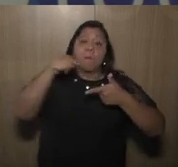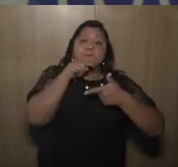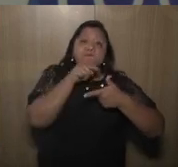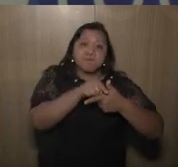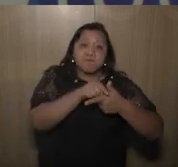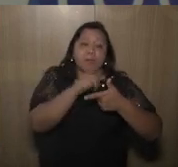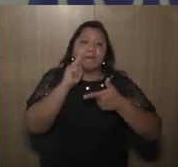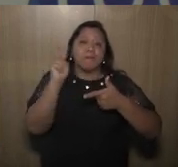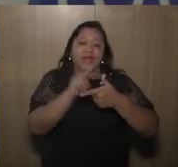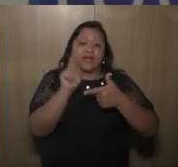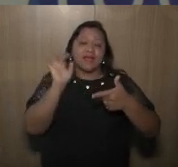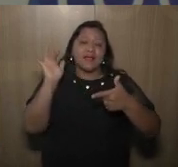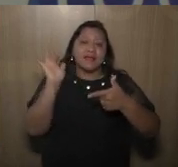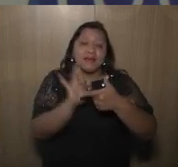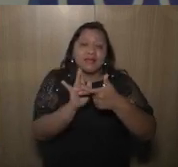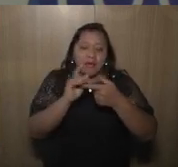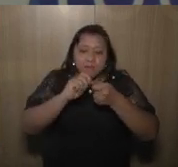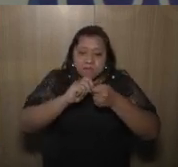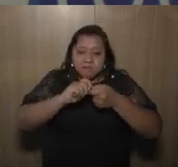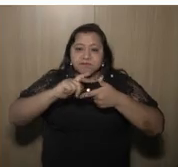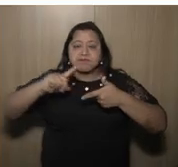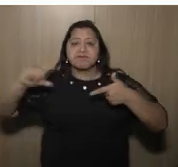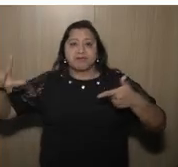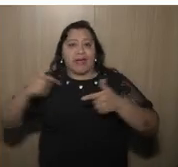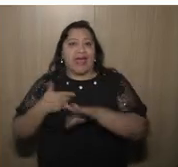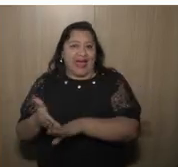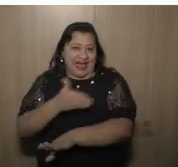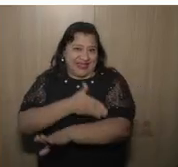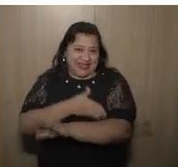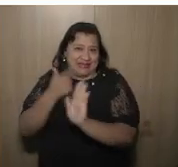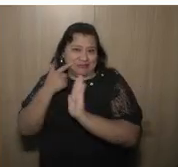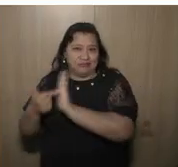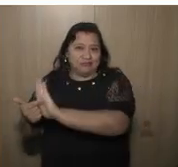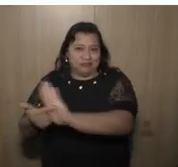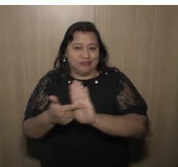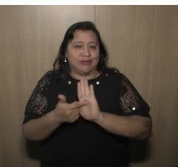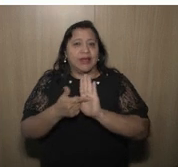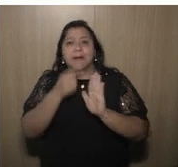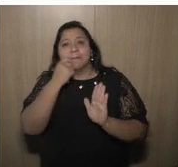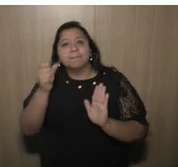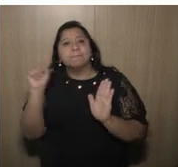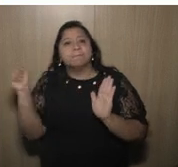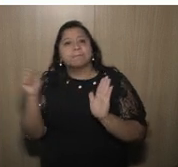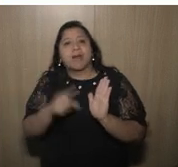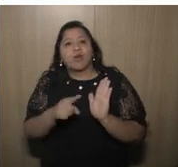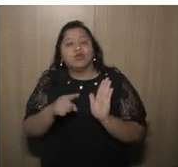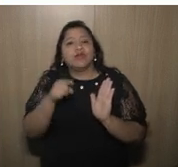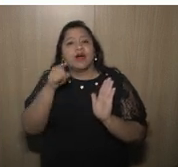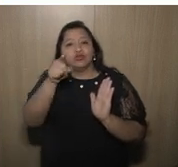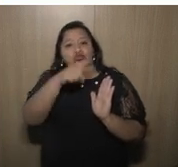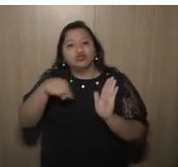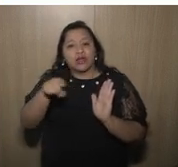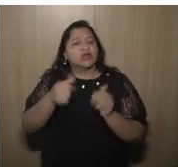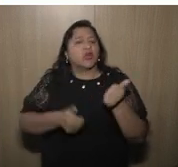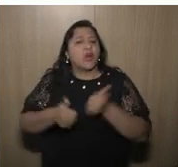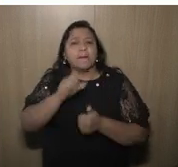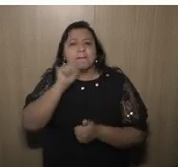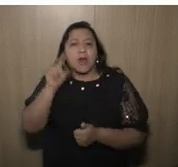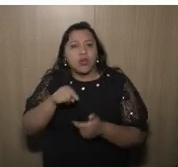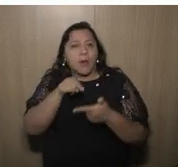ven para dar clic en el enlace que estábamos compartiendo en este momento. Y la pregunta que encontrarán allí es la